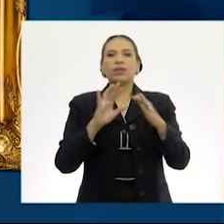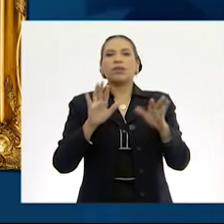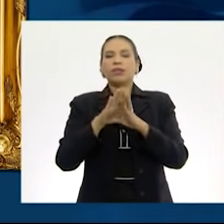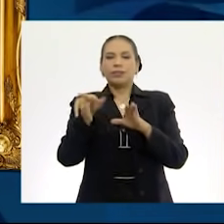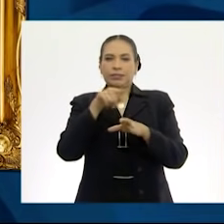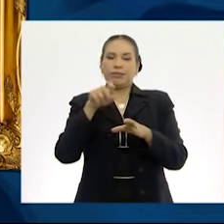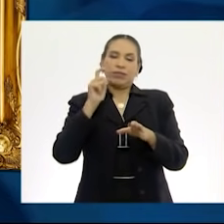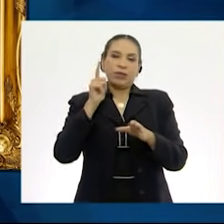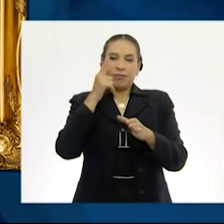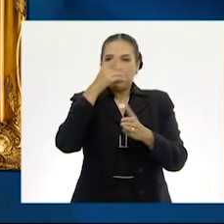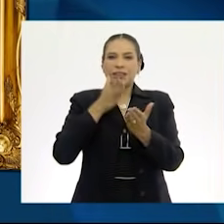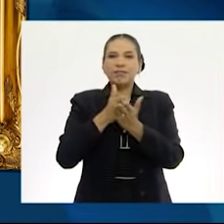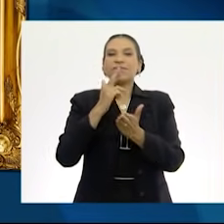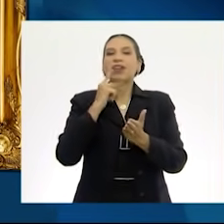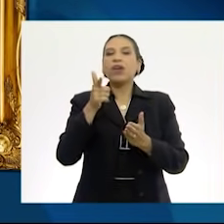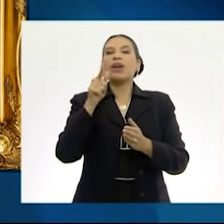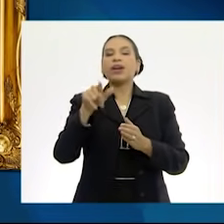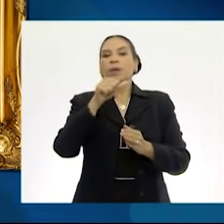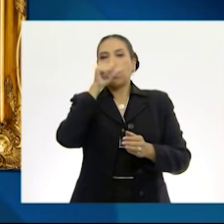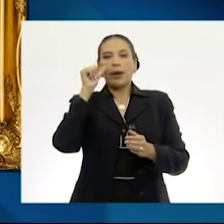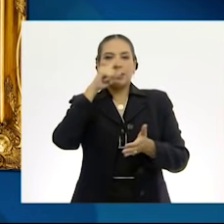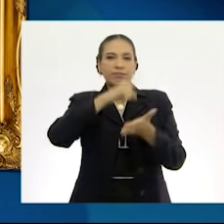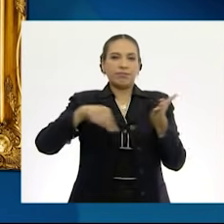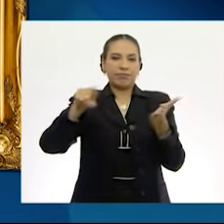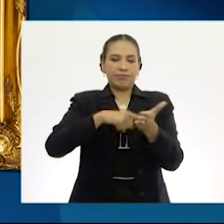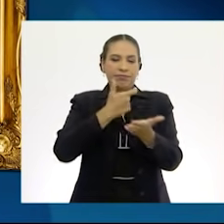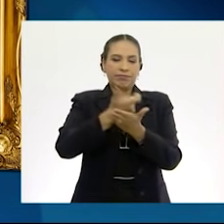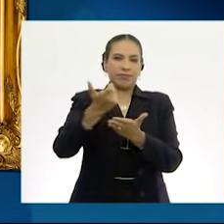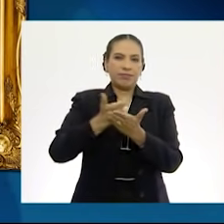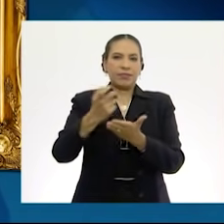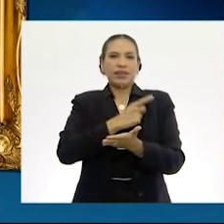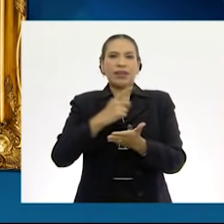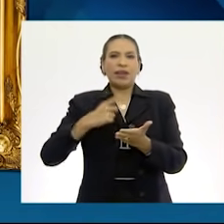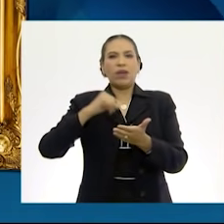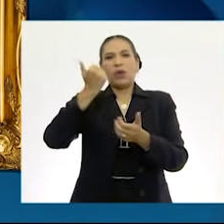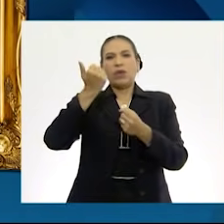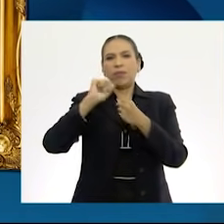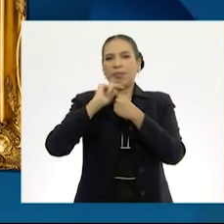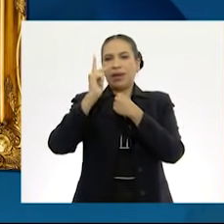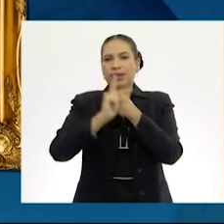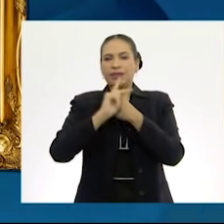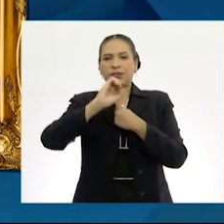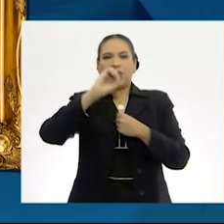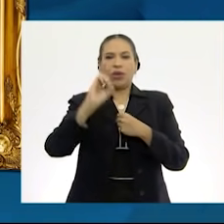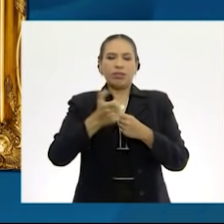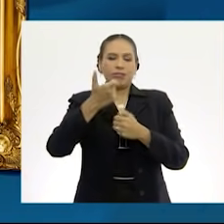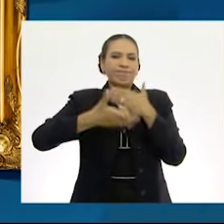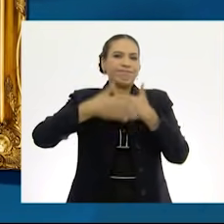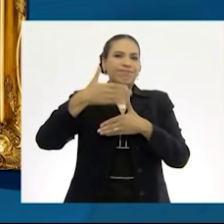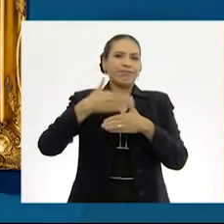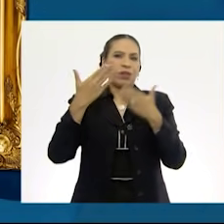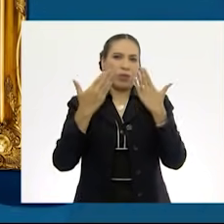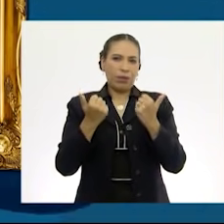era favorable, pues Juárez había suspendido los pagos de la deuda externa, obligado por la escasez.